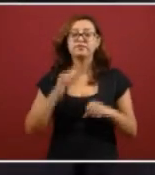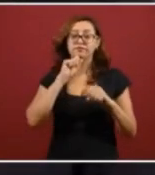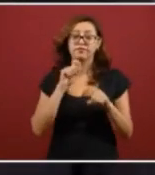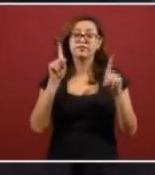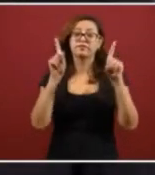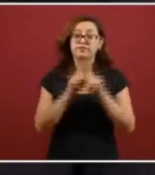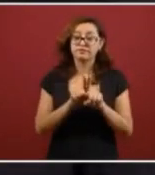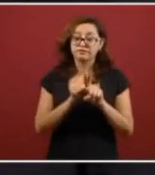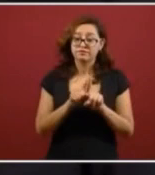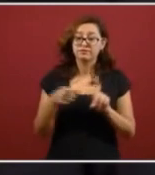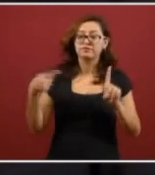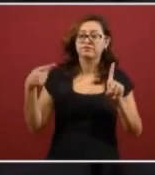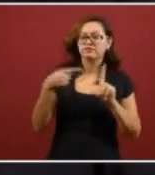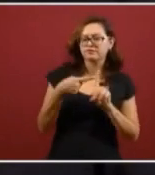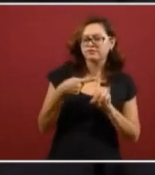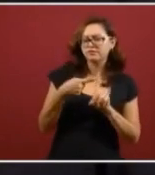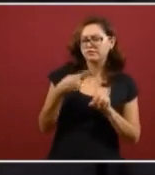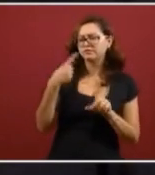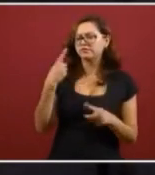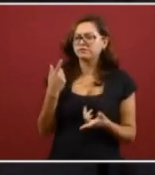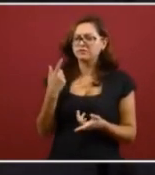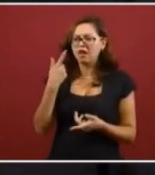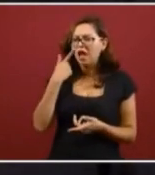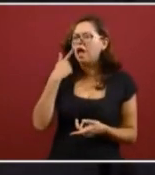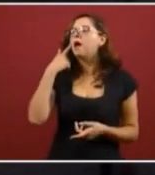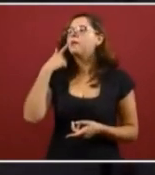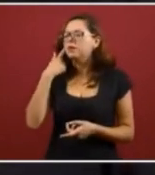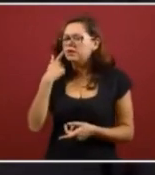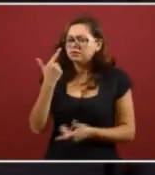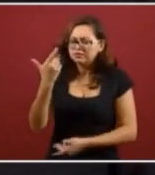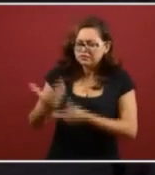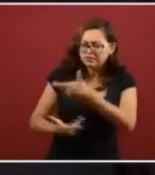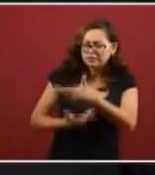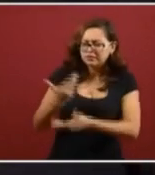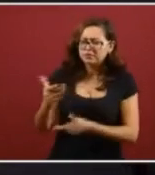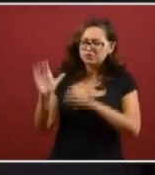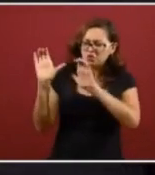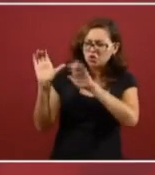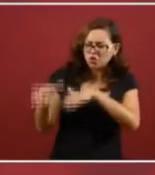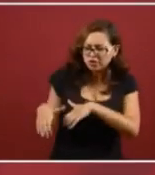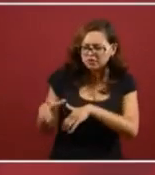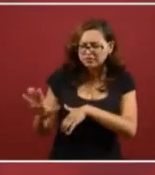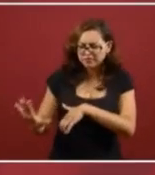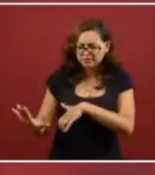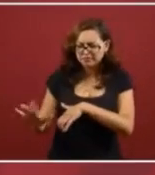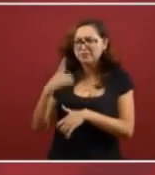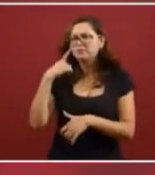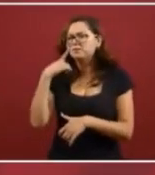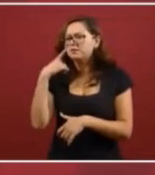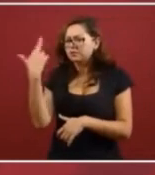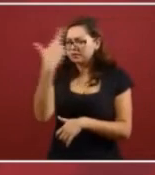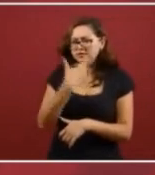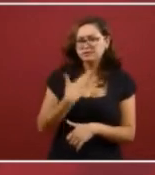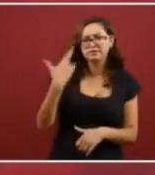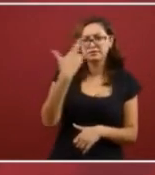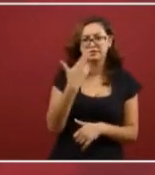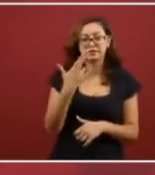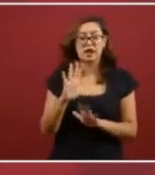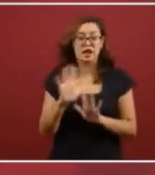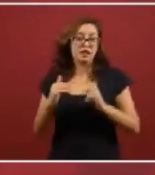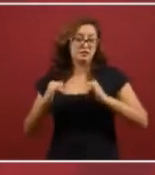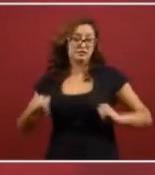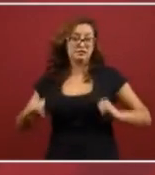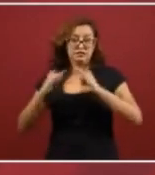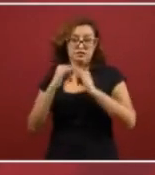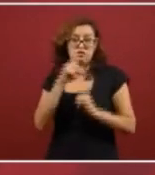establish the conditions para la contratación de servicios for contracting services. No lo pueden hacer. They cannot do it. Las dependencias, the, por